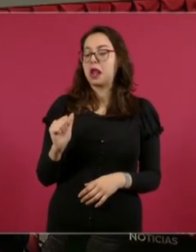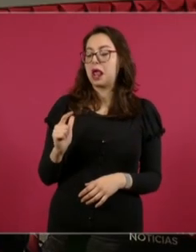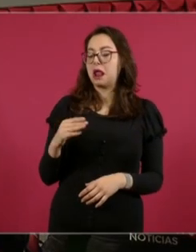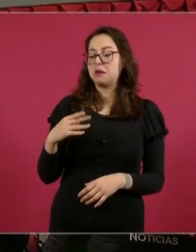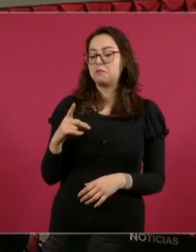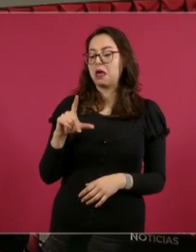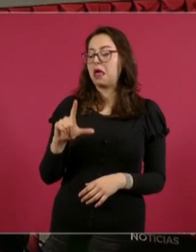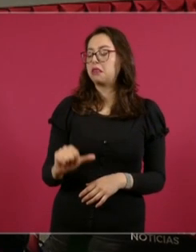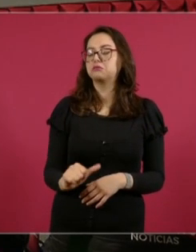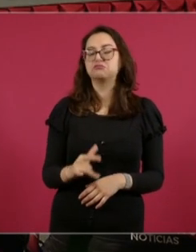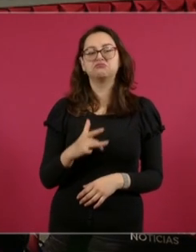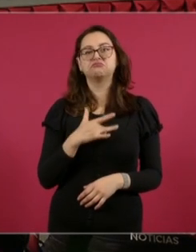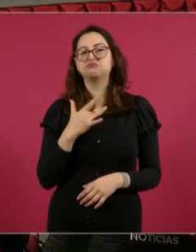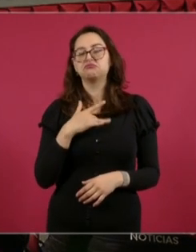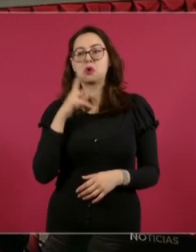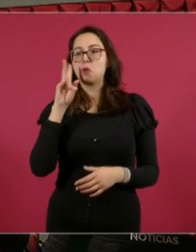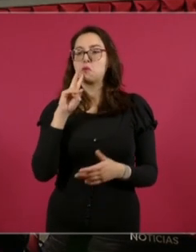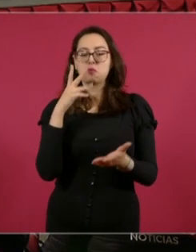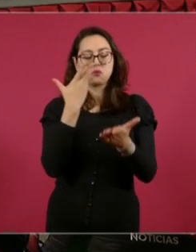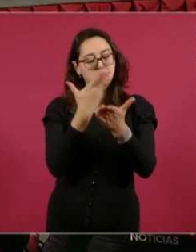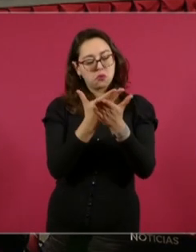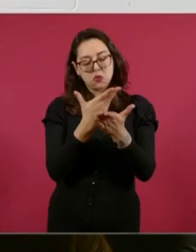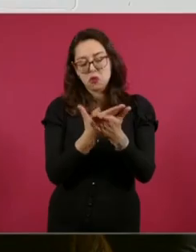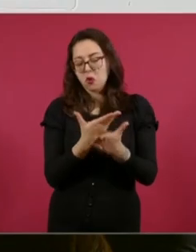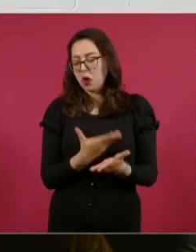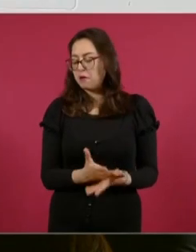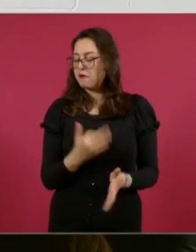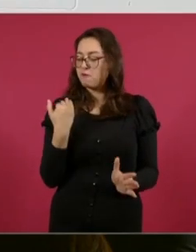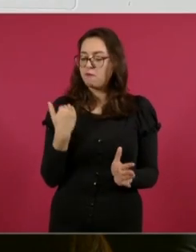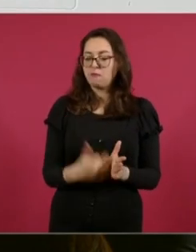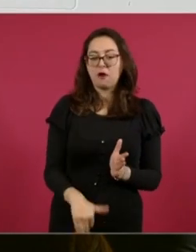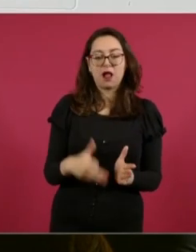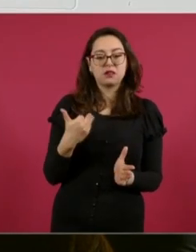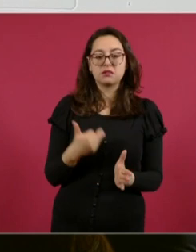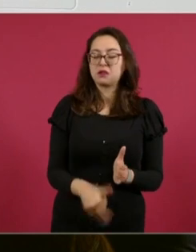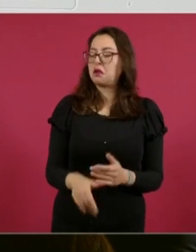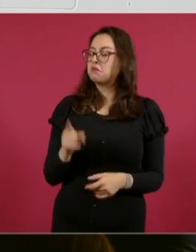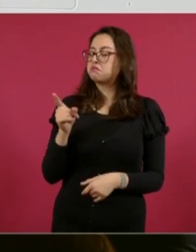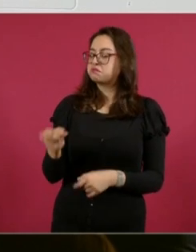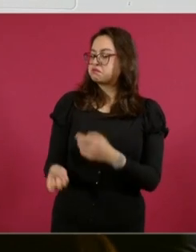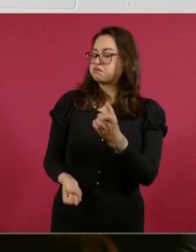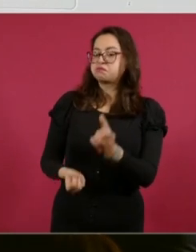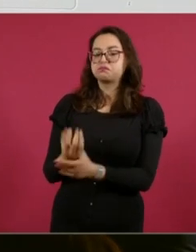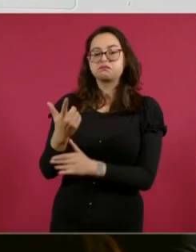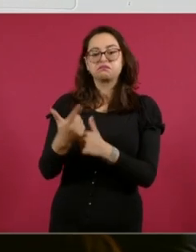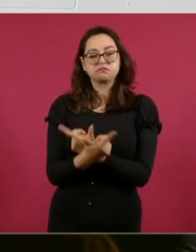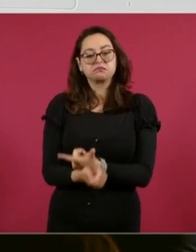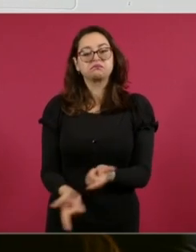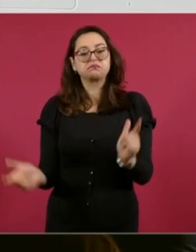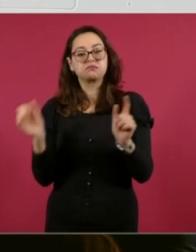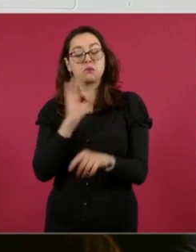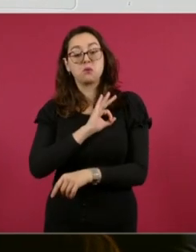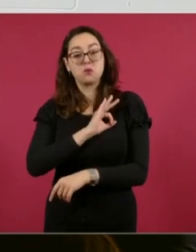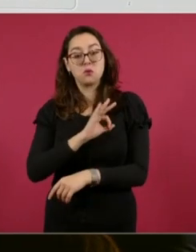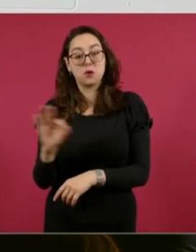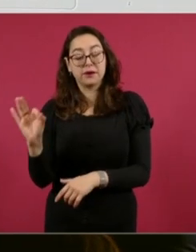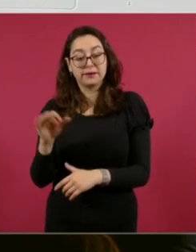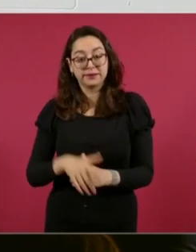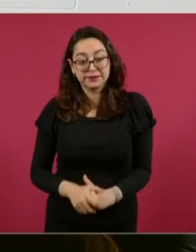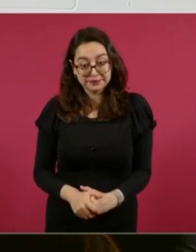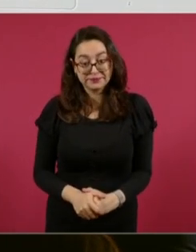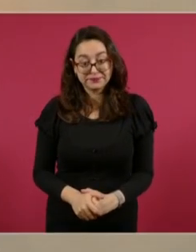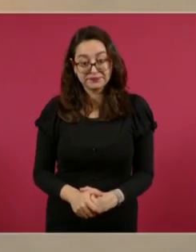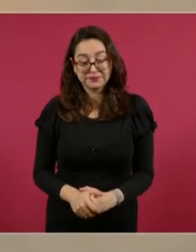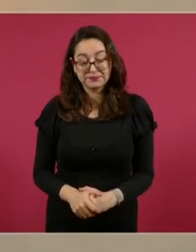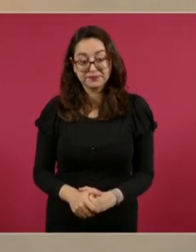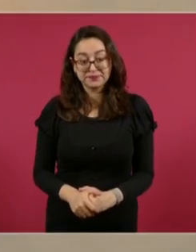se aportaron medios de convicción aptos y suficientes para acreditar el delito como lo mandata el artículo 21 constitucional.